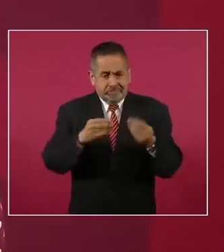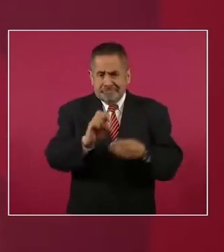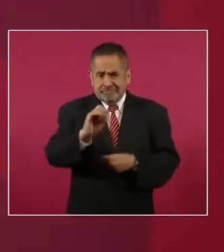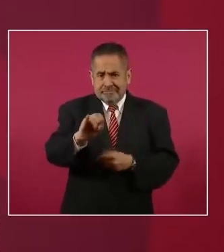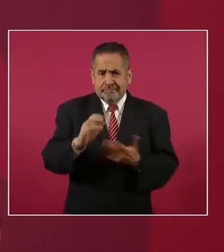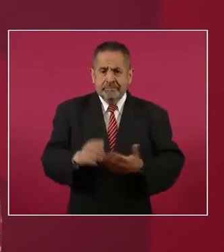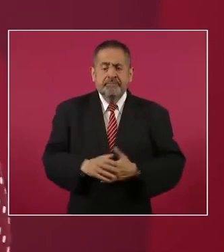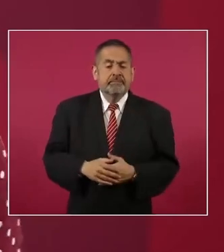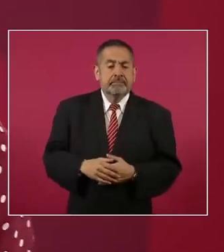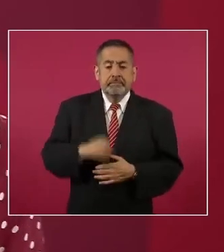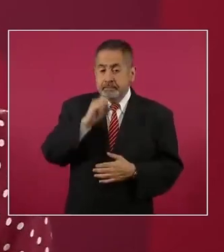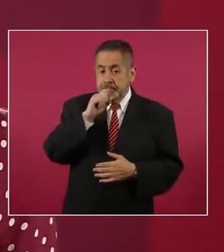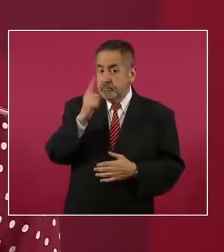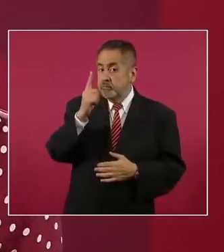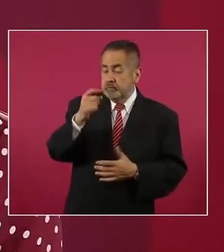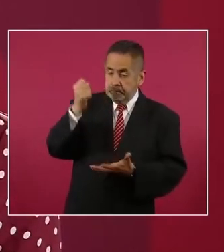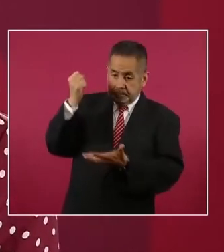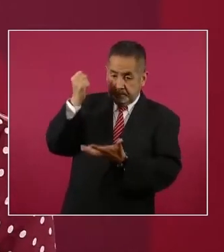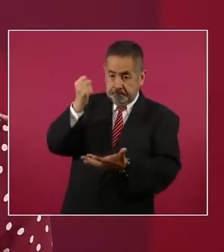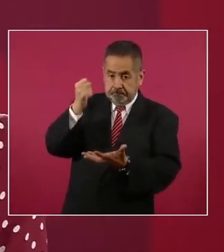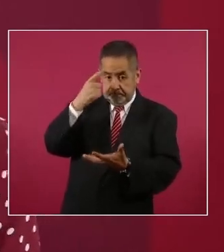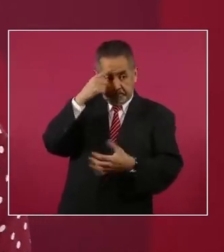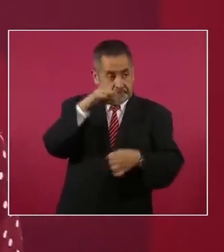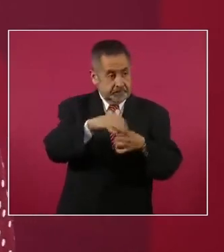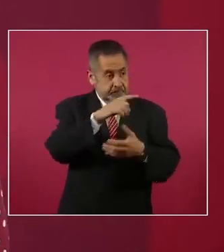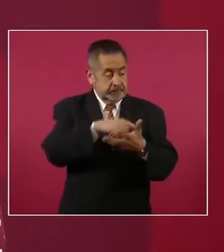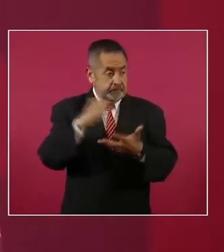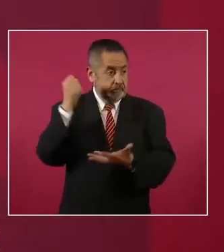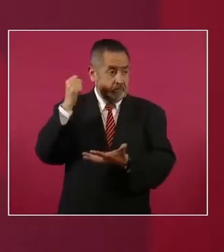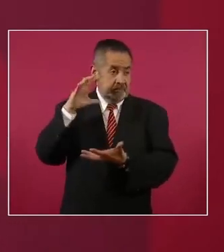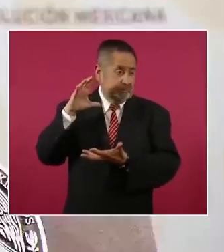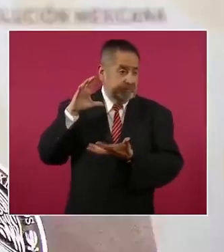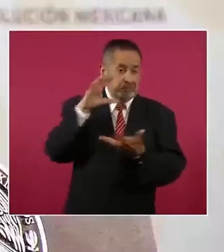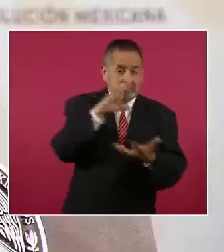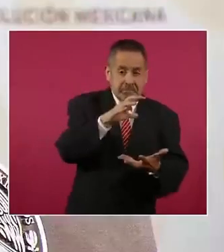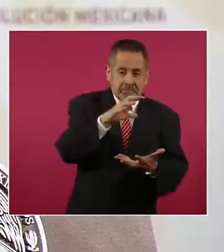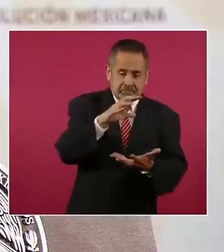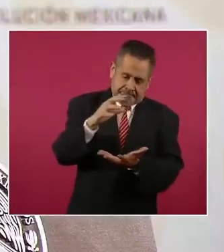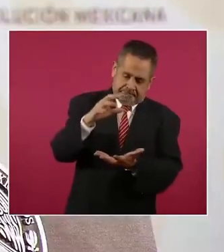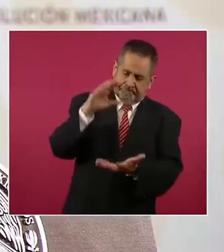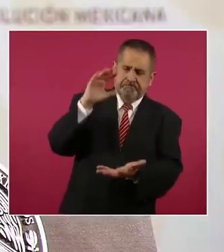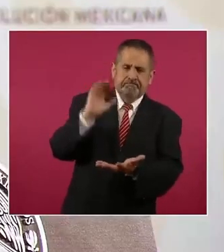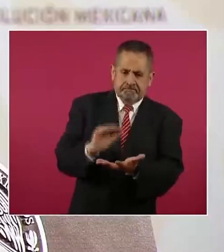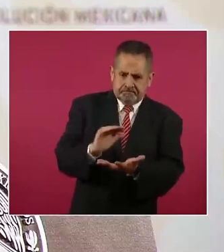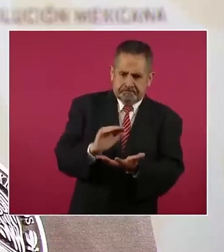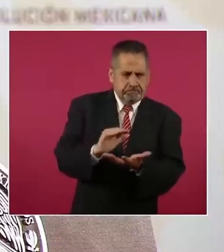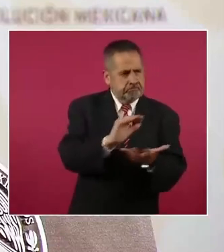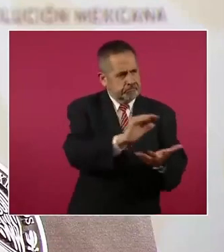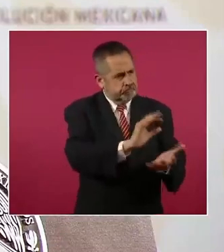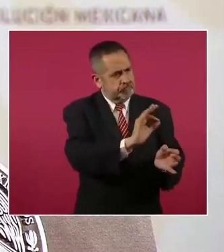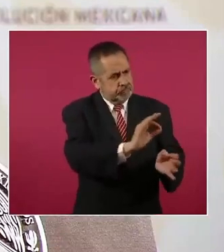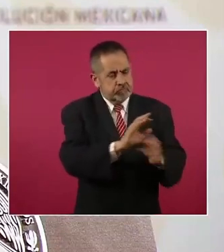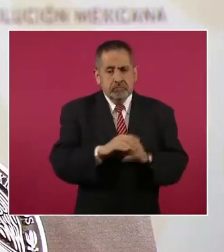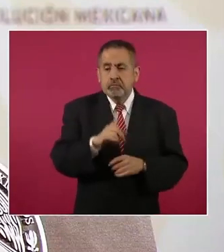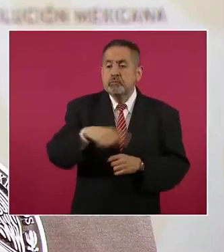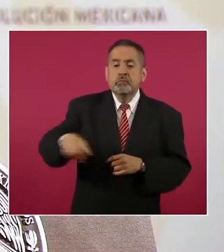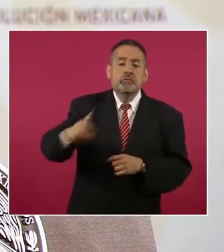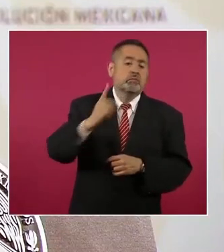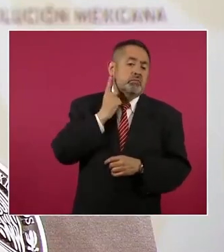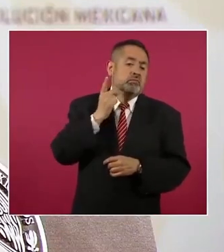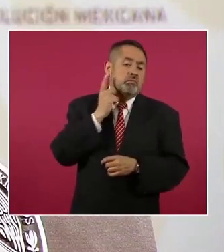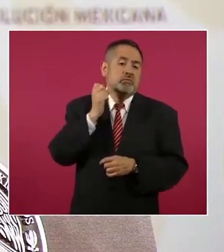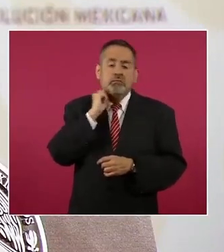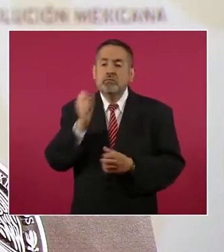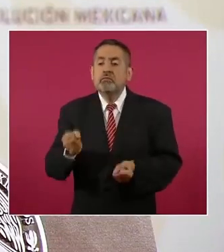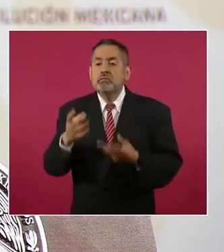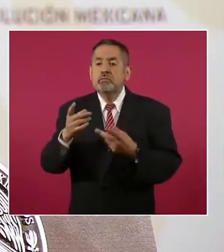reducir el dinero destinado a las elecciones y el número de legisladores. Esto entre otras cosas.